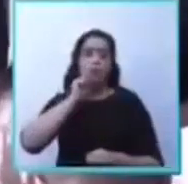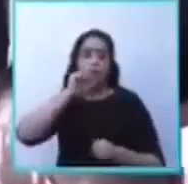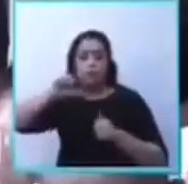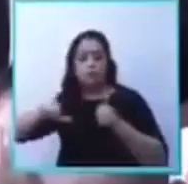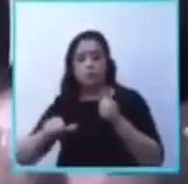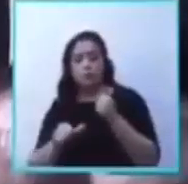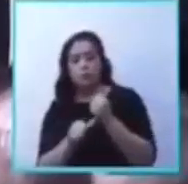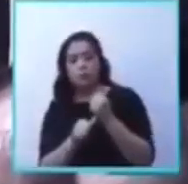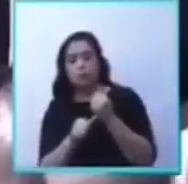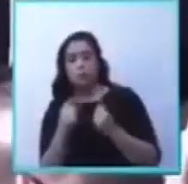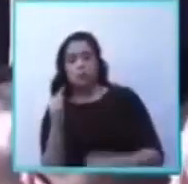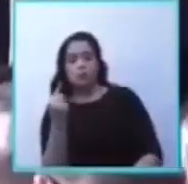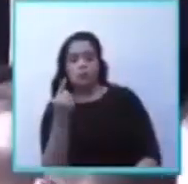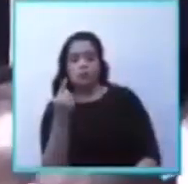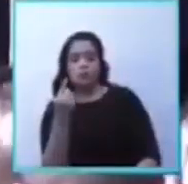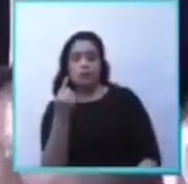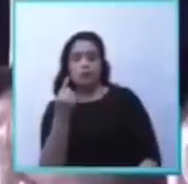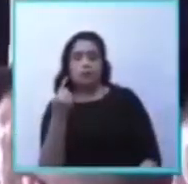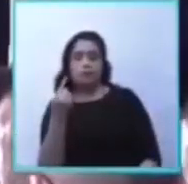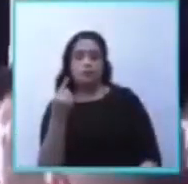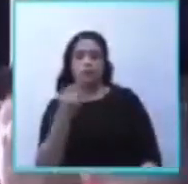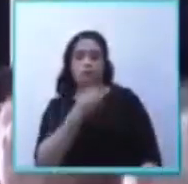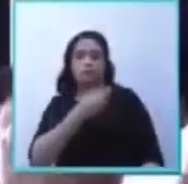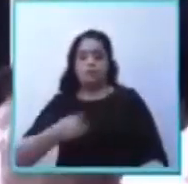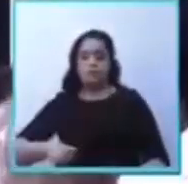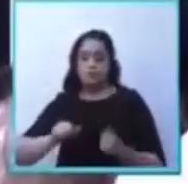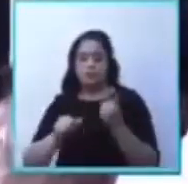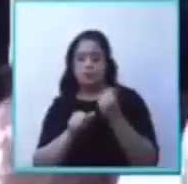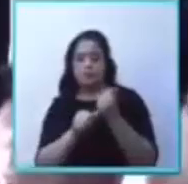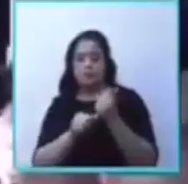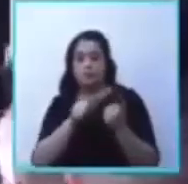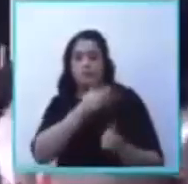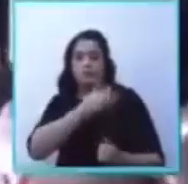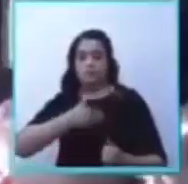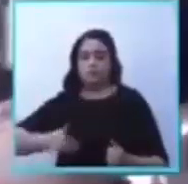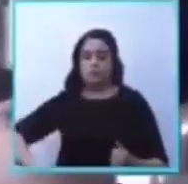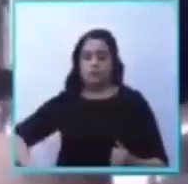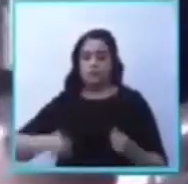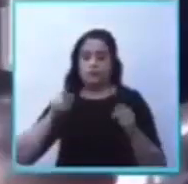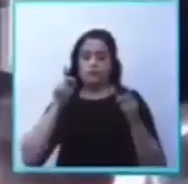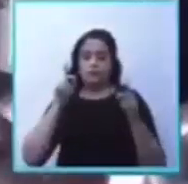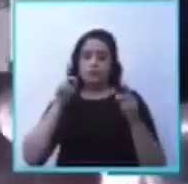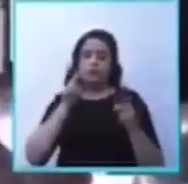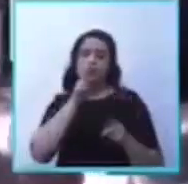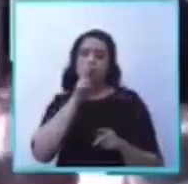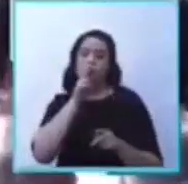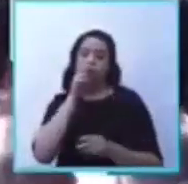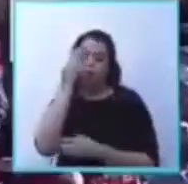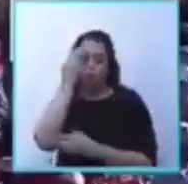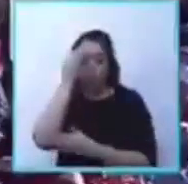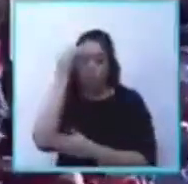César Nasralla Salum. El pueblo le saluda.